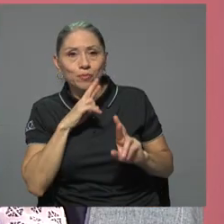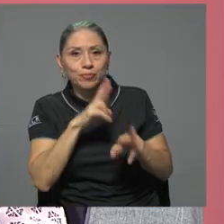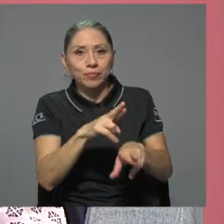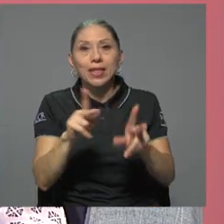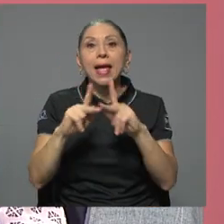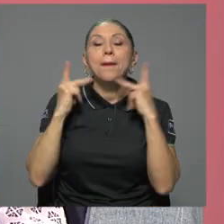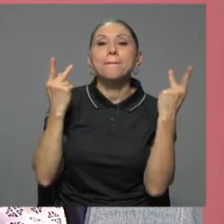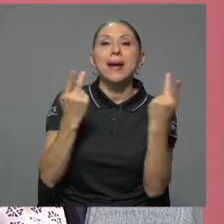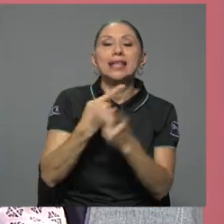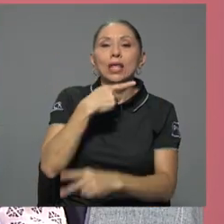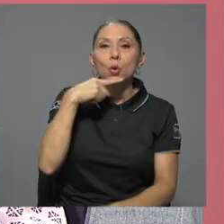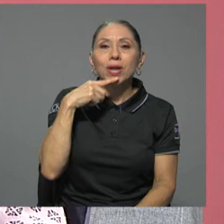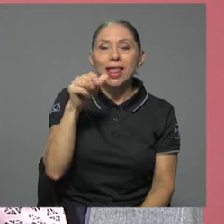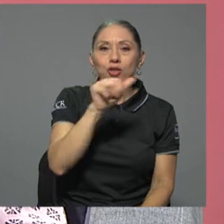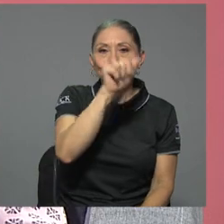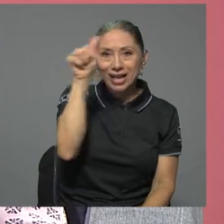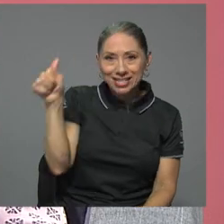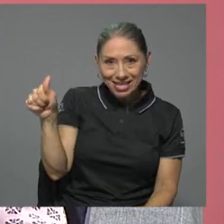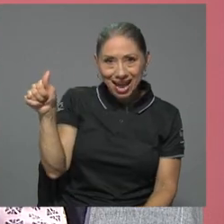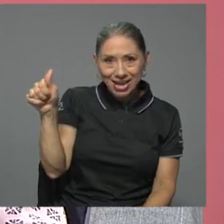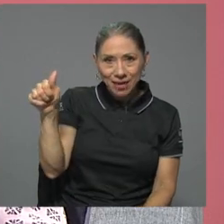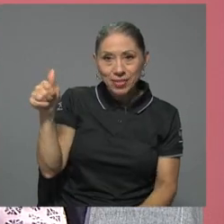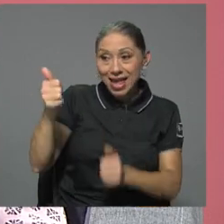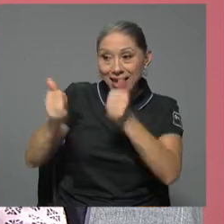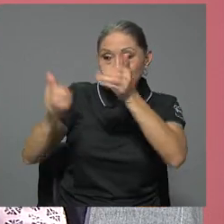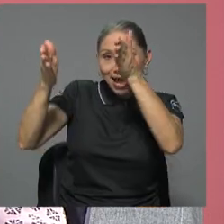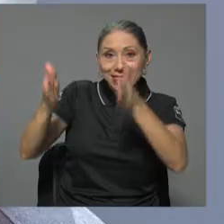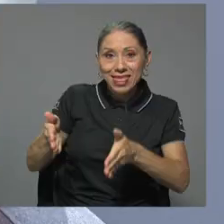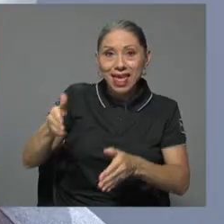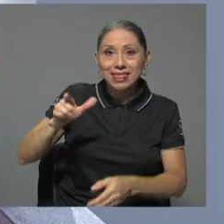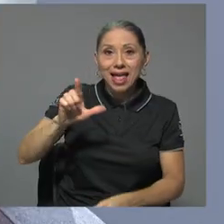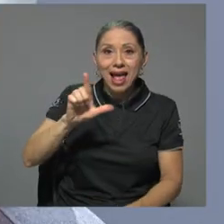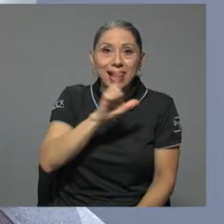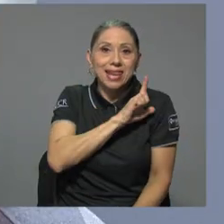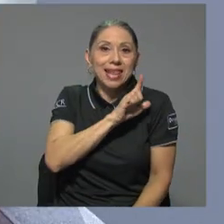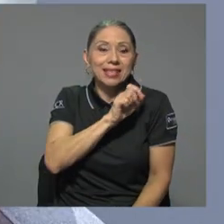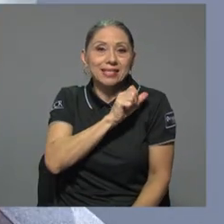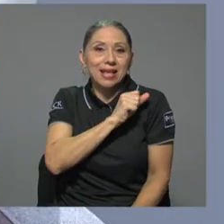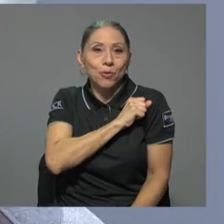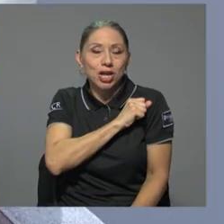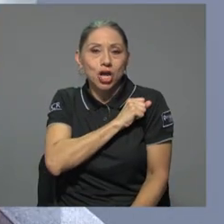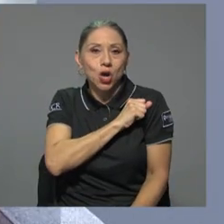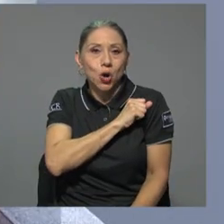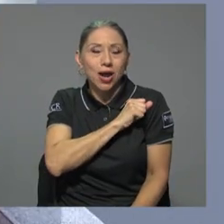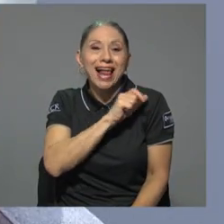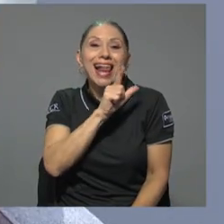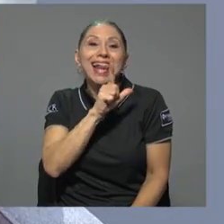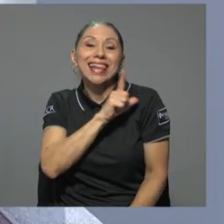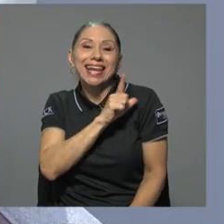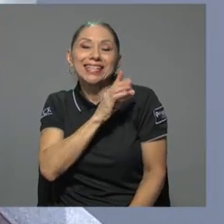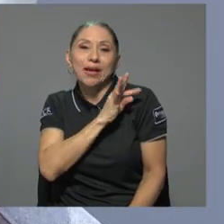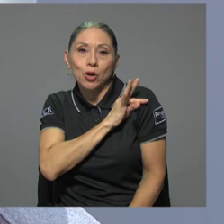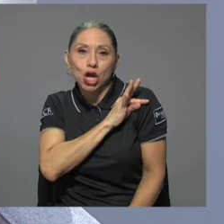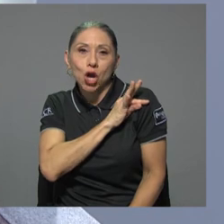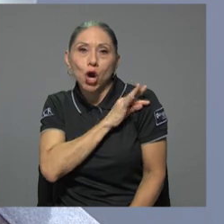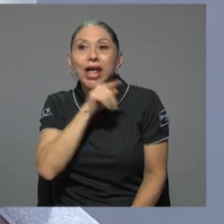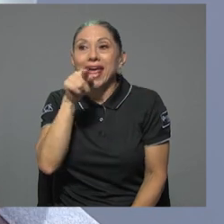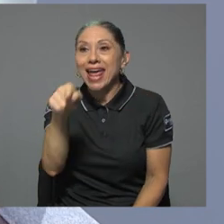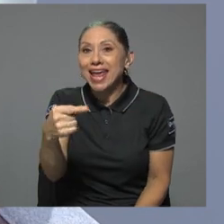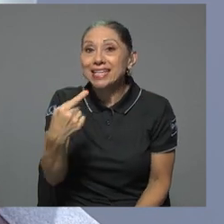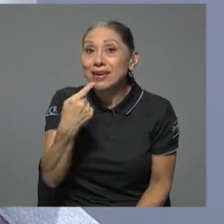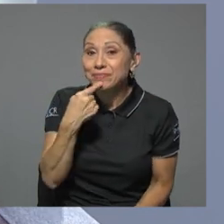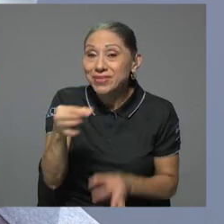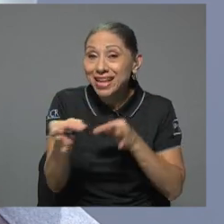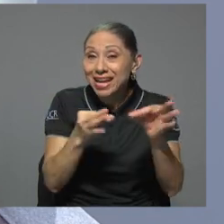partido unidad social cristiana nuestra candidata doña lynette saurio es muy clara en que hay que gobernar